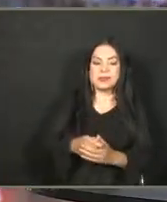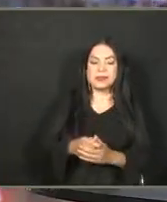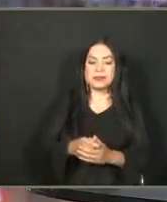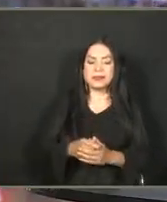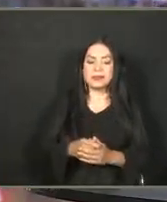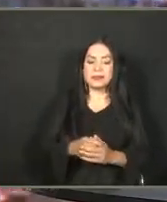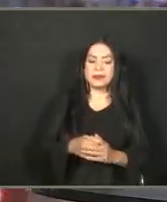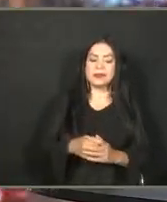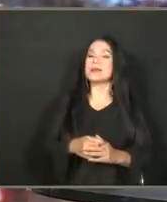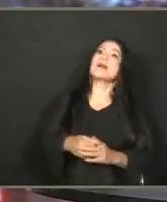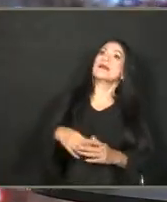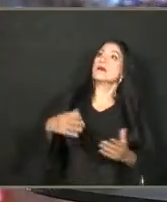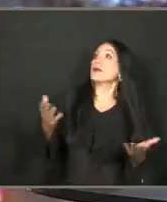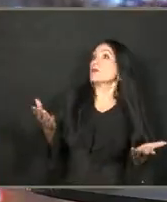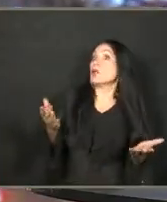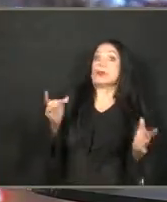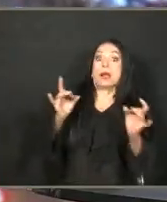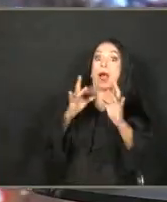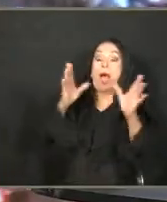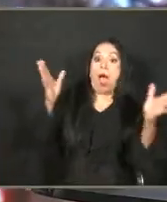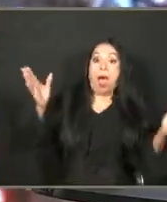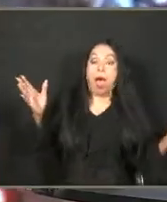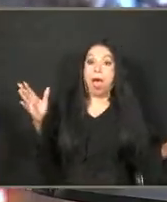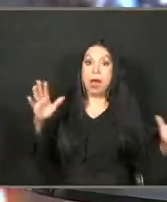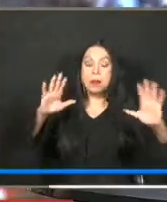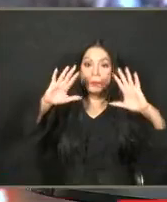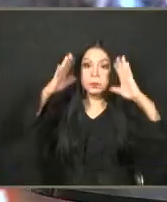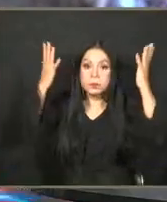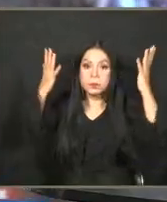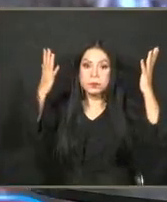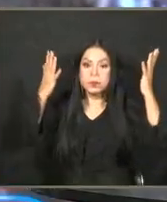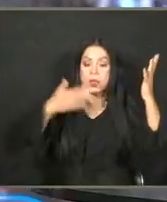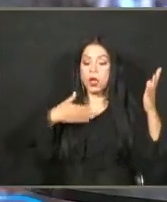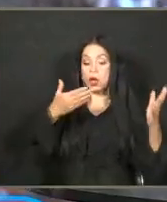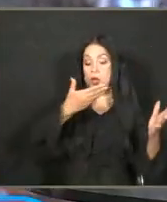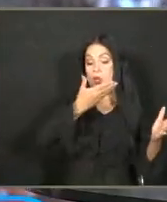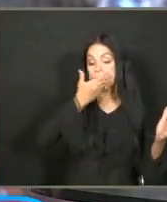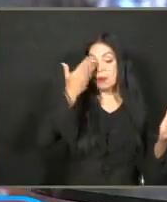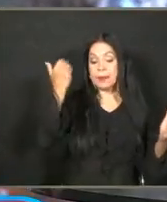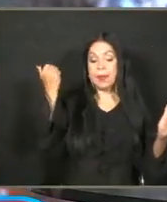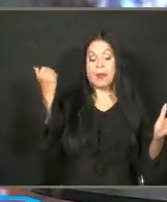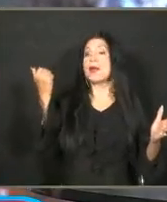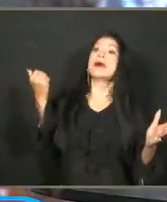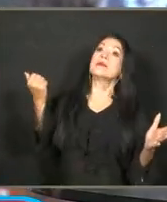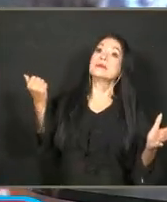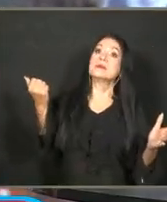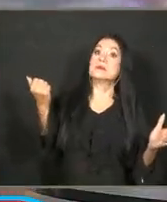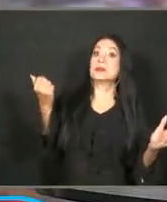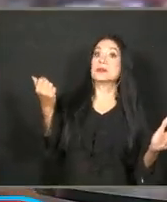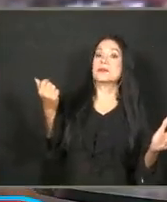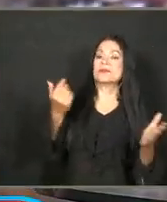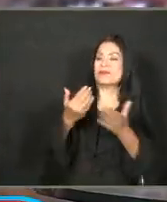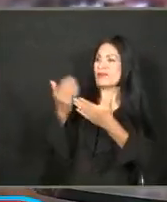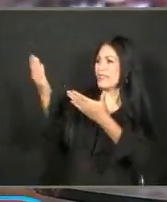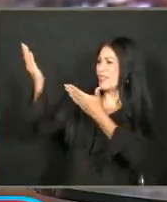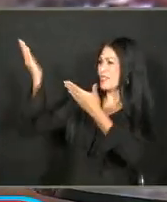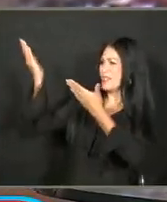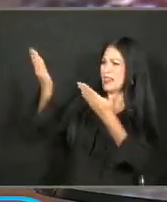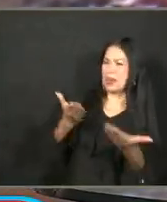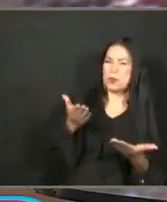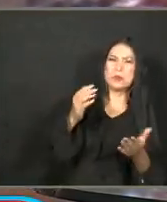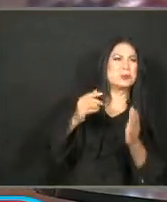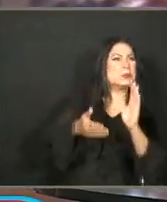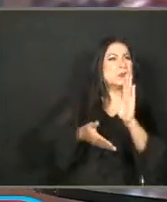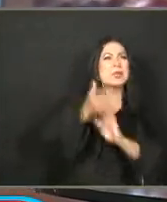hermano andaba enfermo y ya no fue algo de repente llegamos dos días antes de chicago